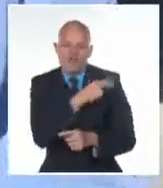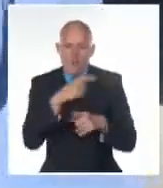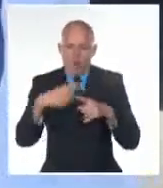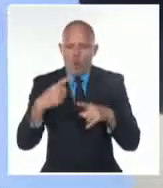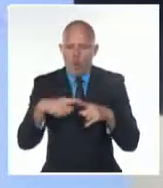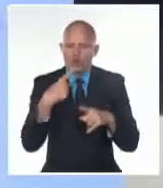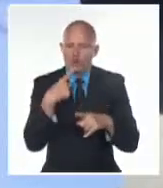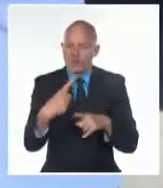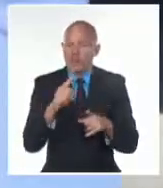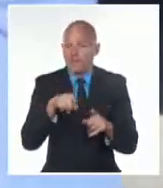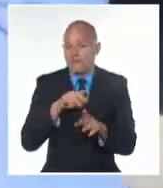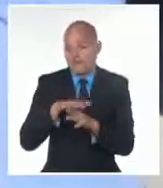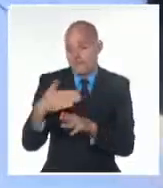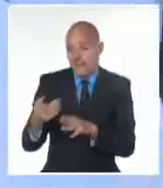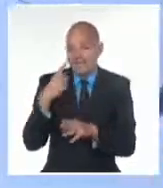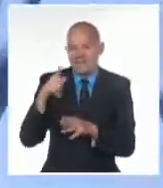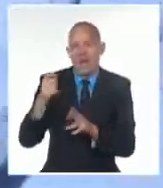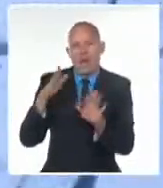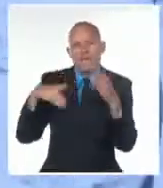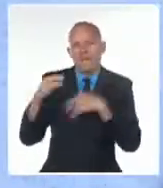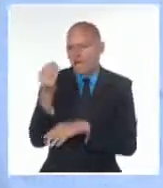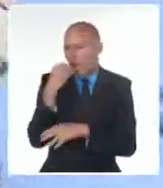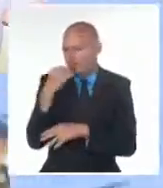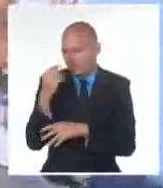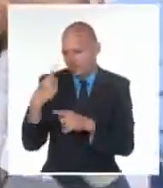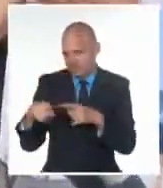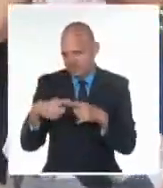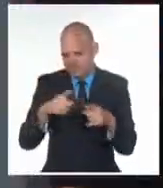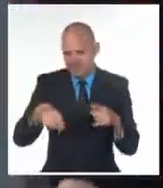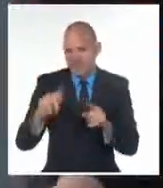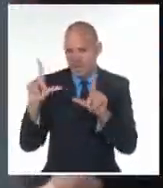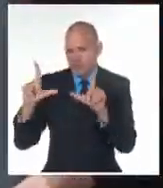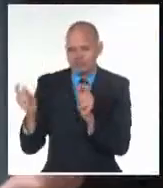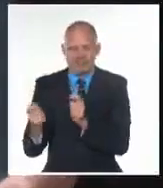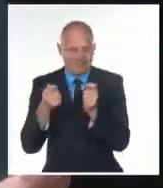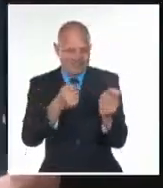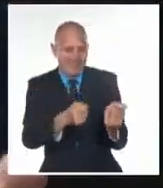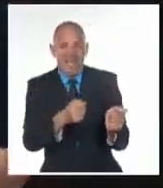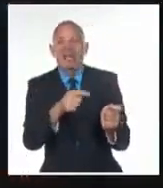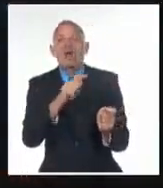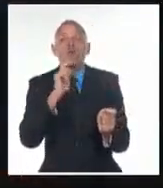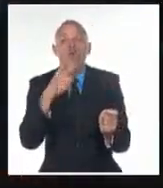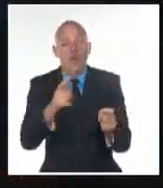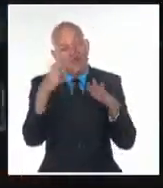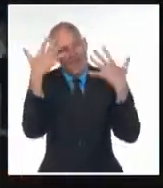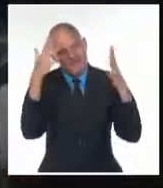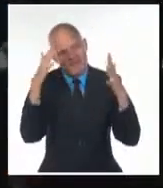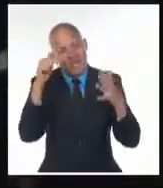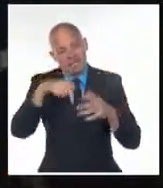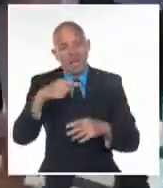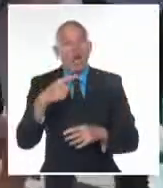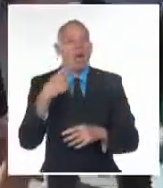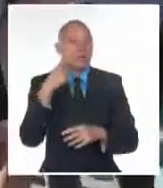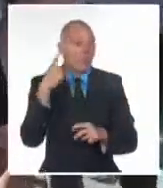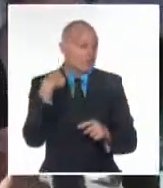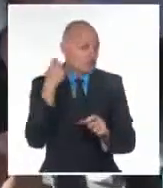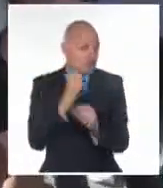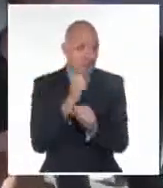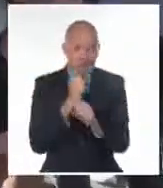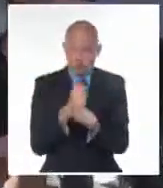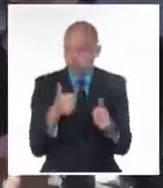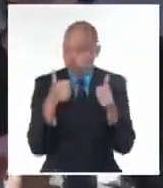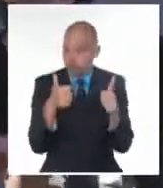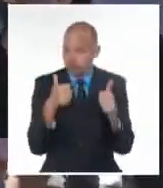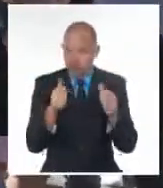conjunto con el Ministerio de la Industria Alimentaria, entregó a la entidad la condición de colectivo más eficiente y productivo por